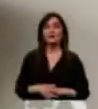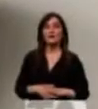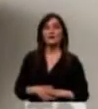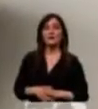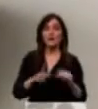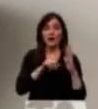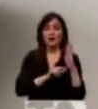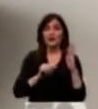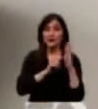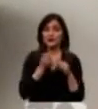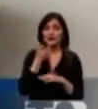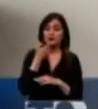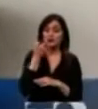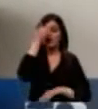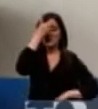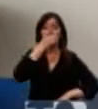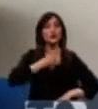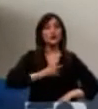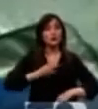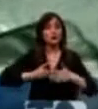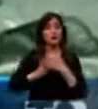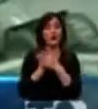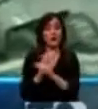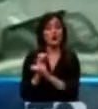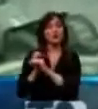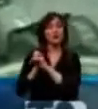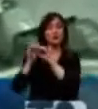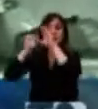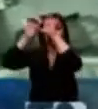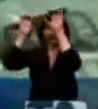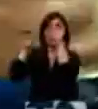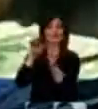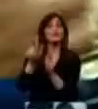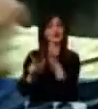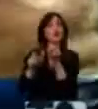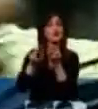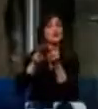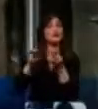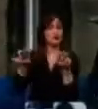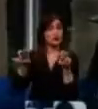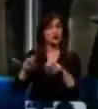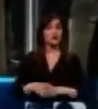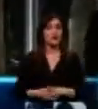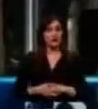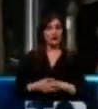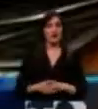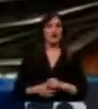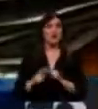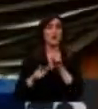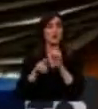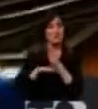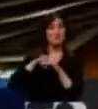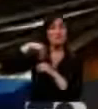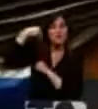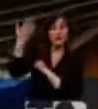El Servicio de Rentas Internas, por resolución, fija una nueva obligación a las empresas y personas naturales. Ahora, quienes tengan más de